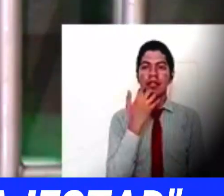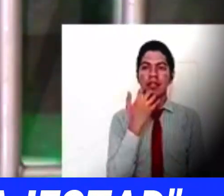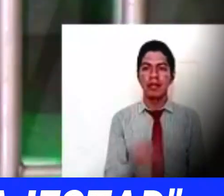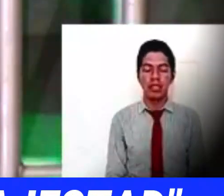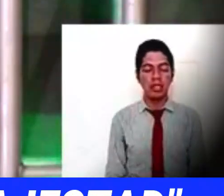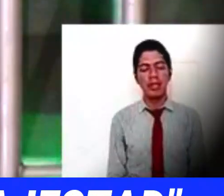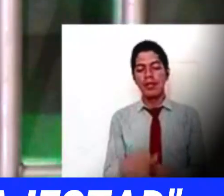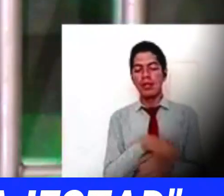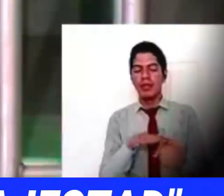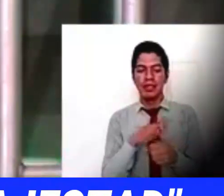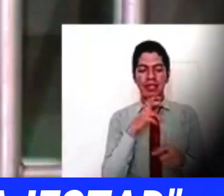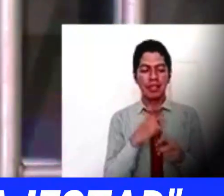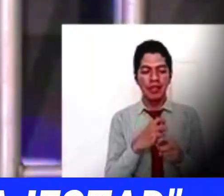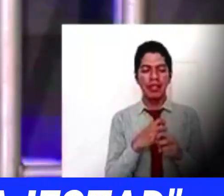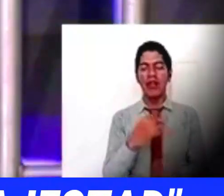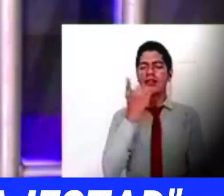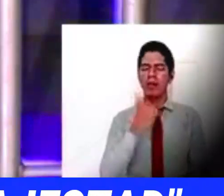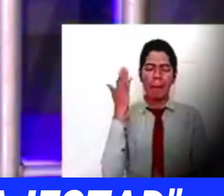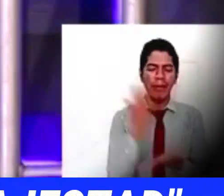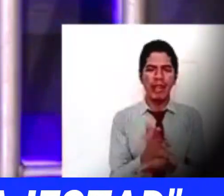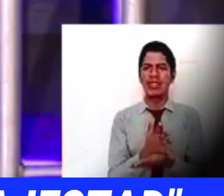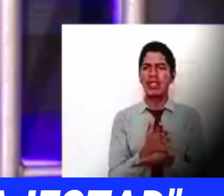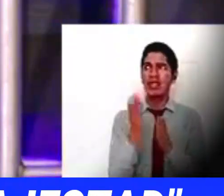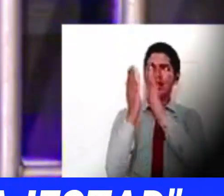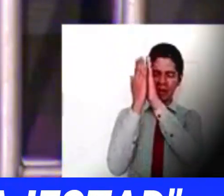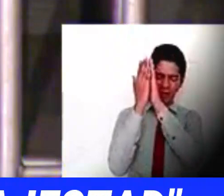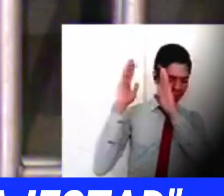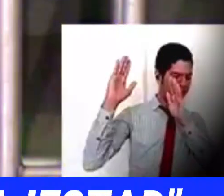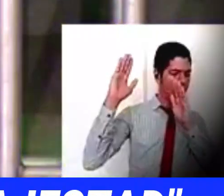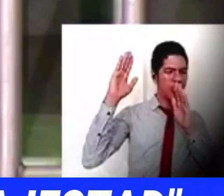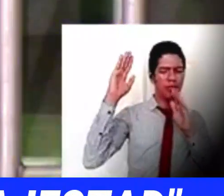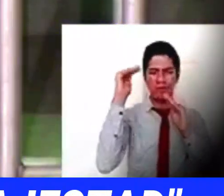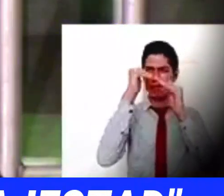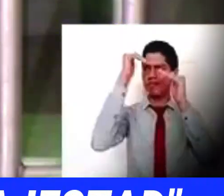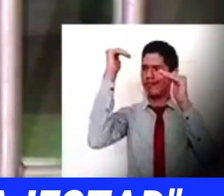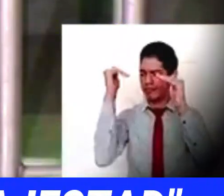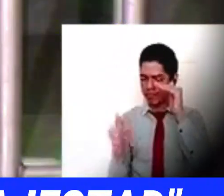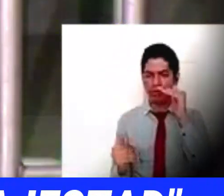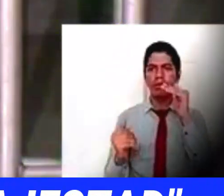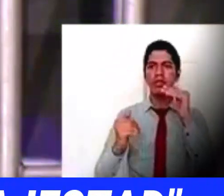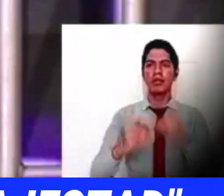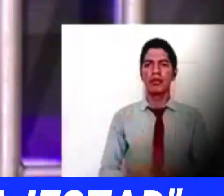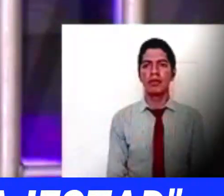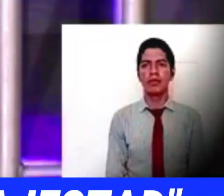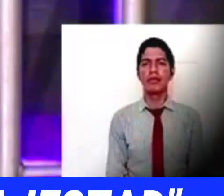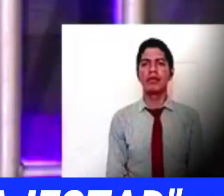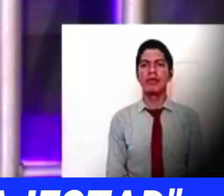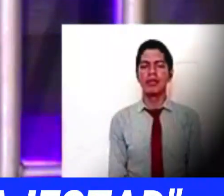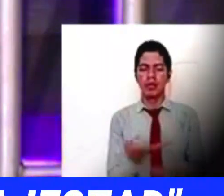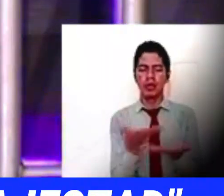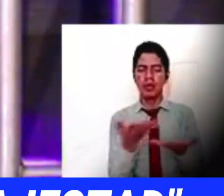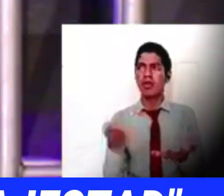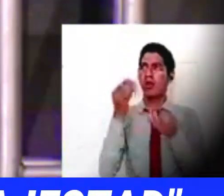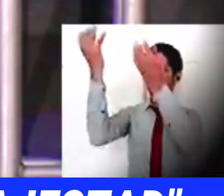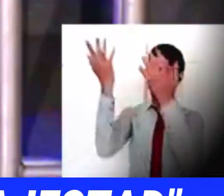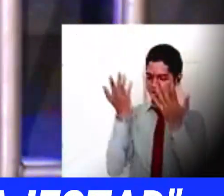lo saca de Dios. Lo saca de ese nivel espiritual. Lo saca de todo lo que el Señor le ha entregado. Cuando